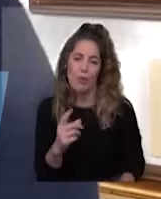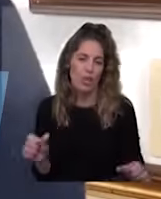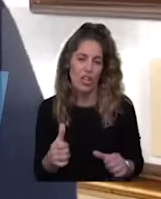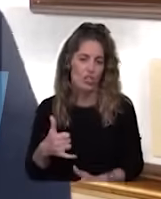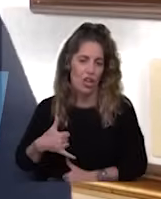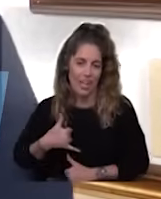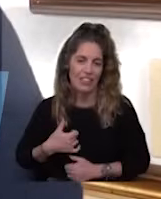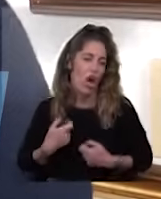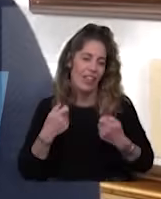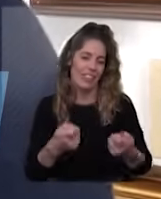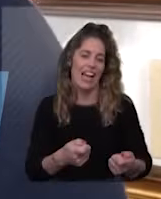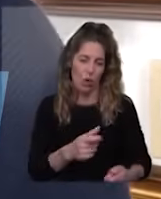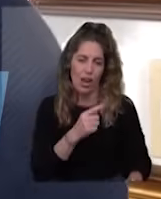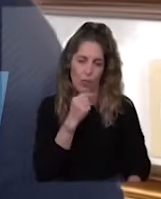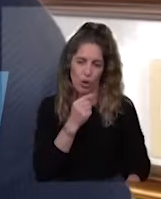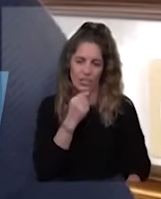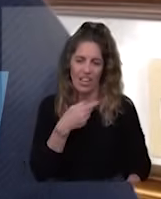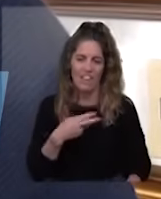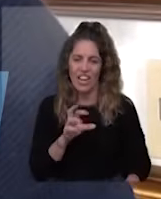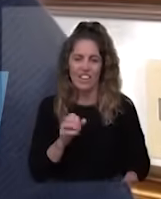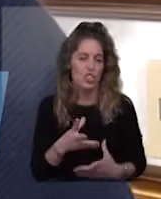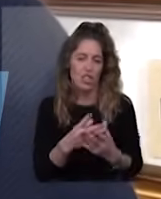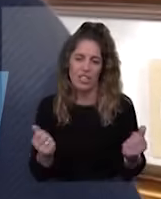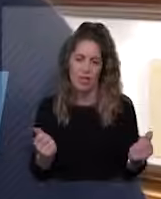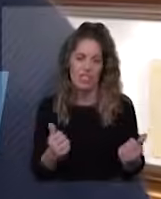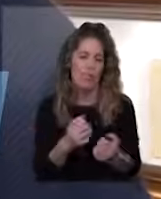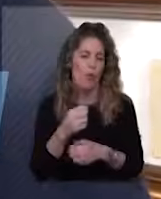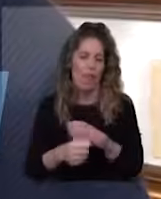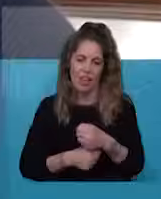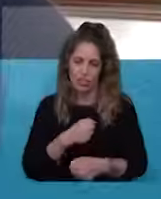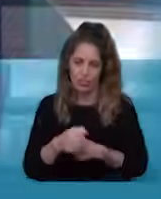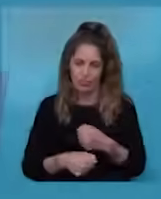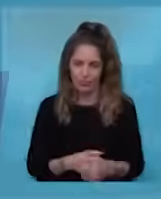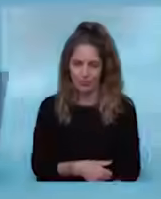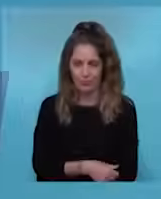ejército fue entregarlo a manos policiales y b desapareció durante muchos